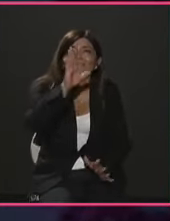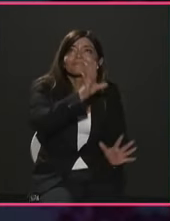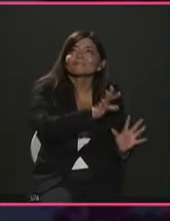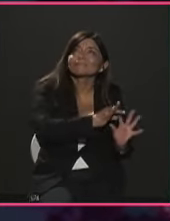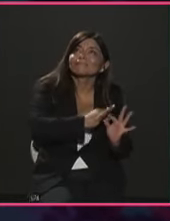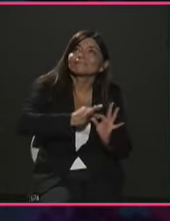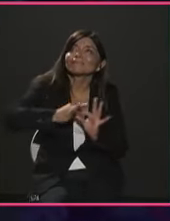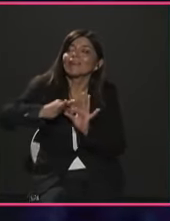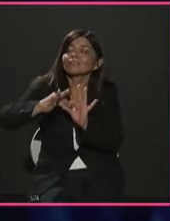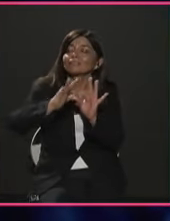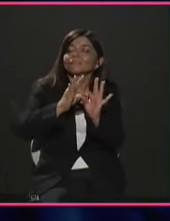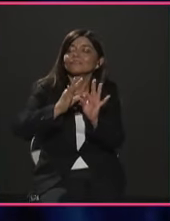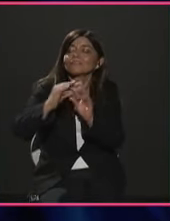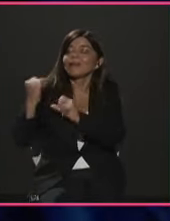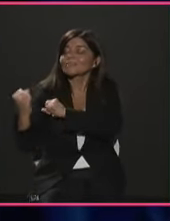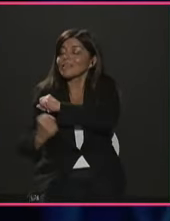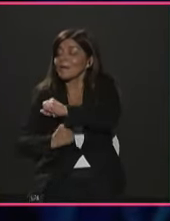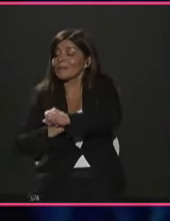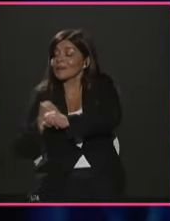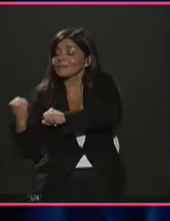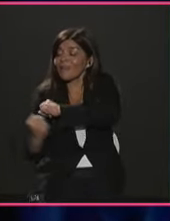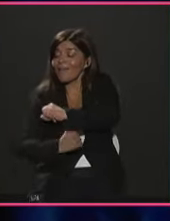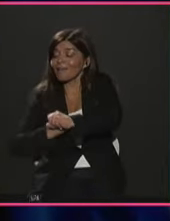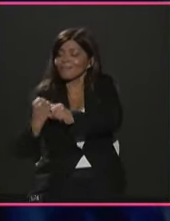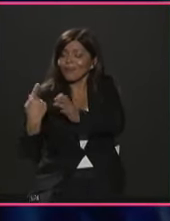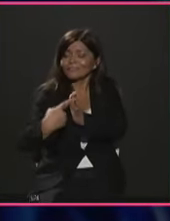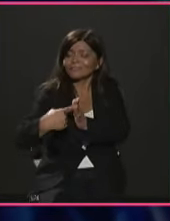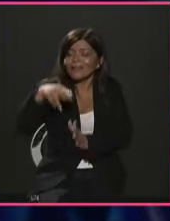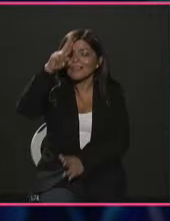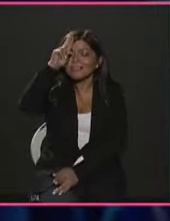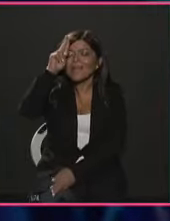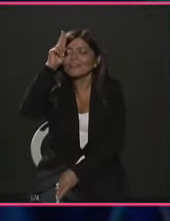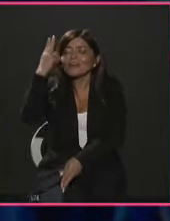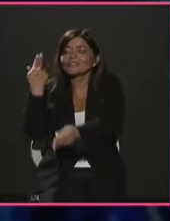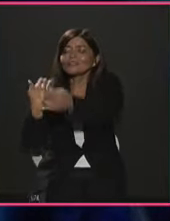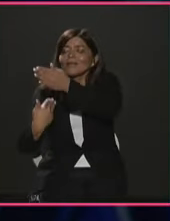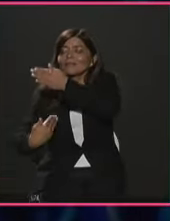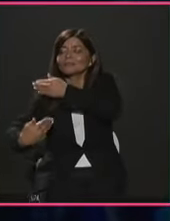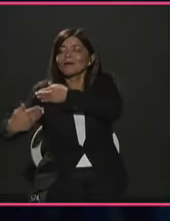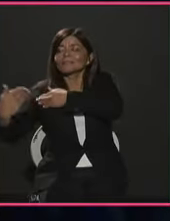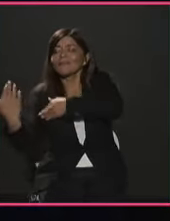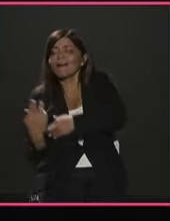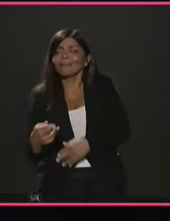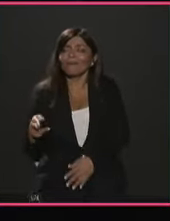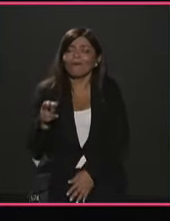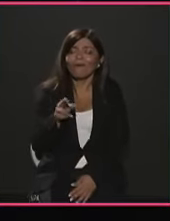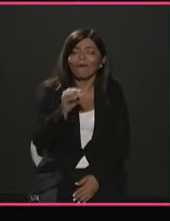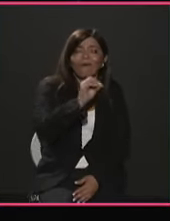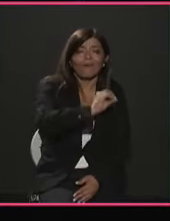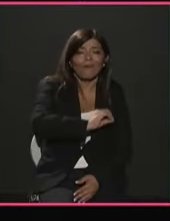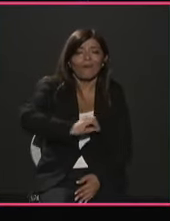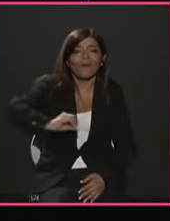sintonizar son centenas de miles de años repitiendo los tiempos